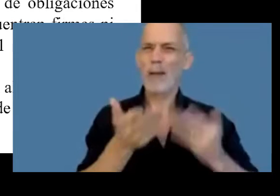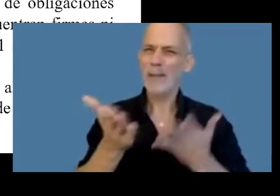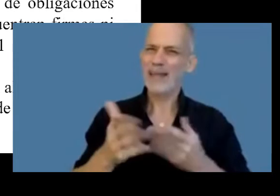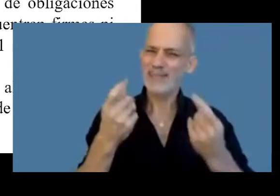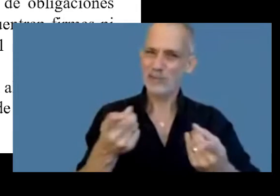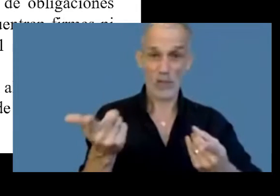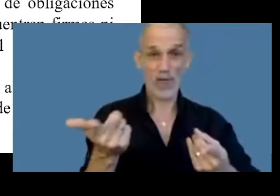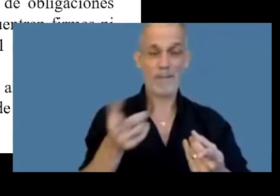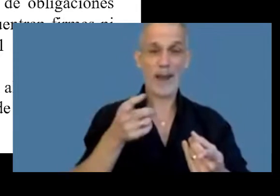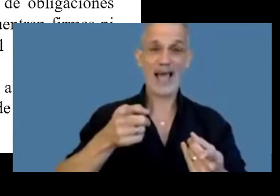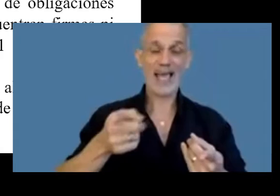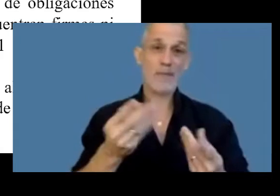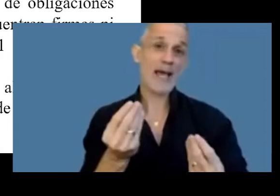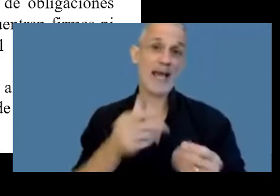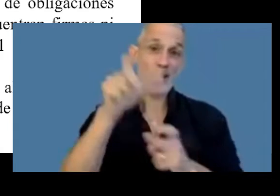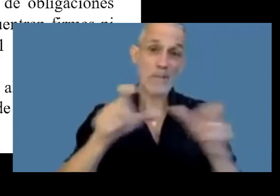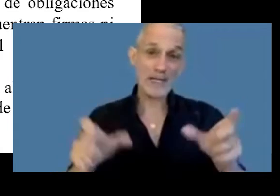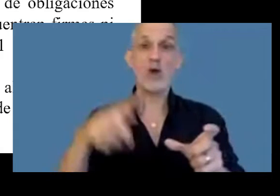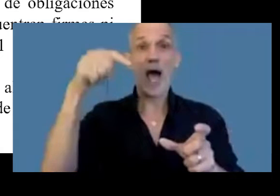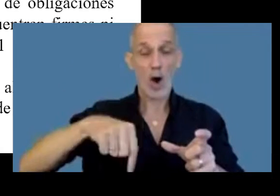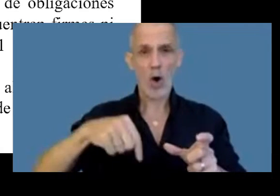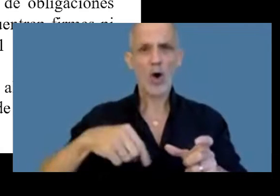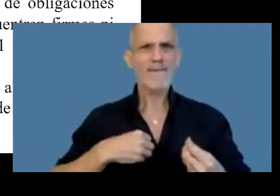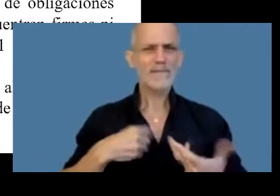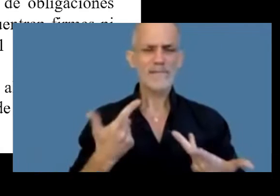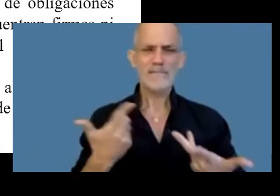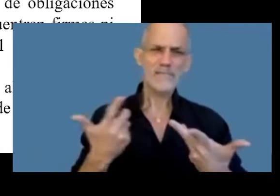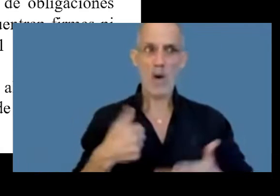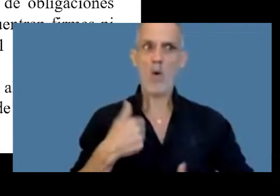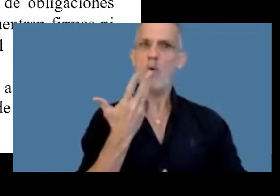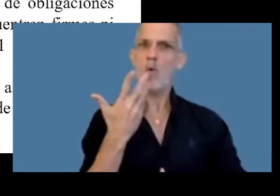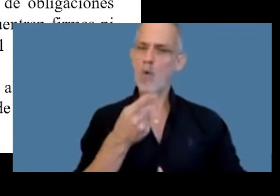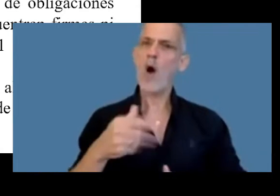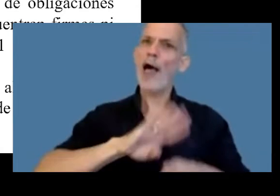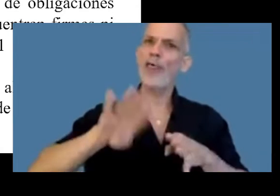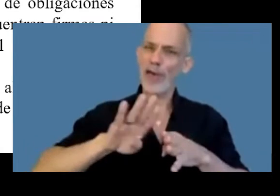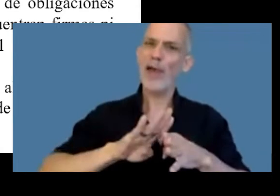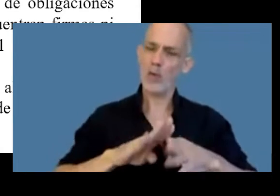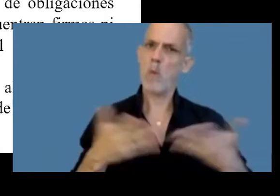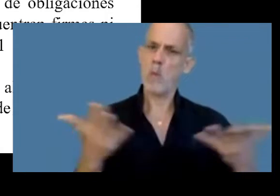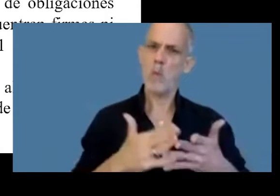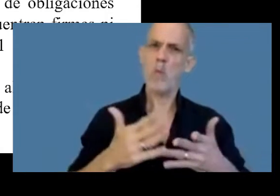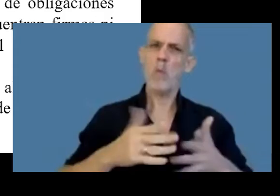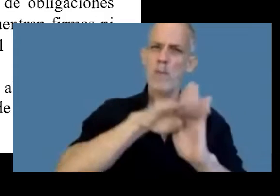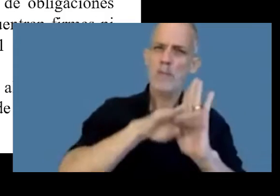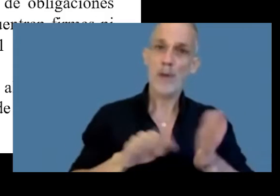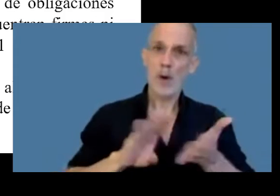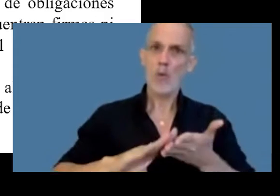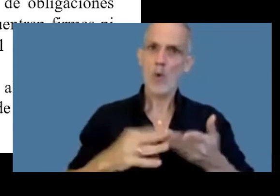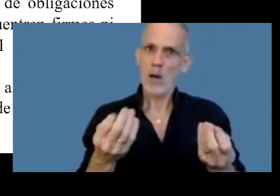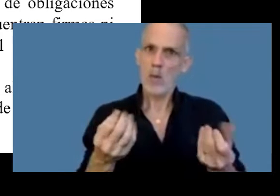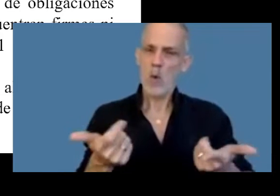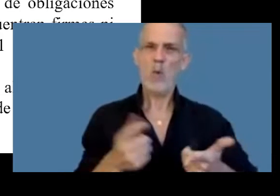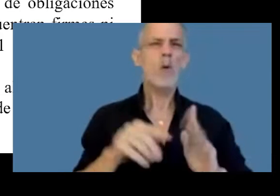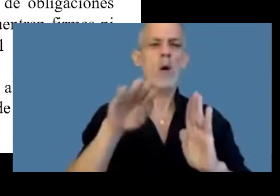cual el contribuyente hoy se siente tentado a regularizar su obligación a través del régimen, prevé